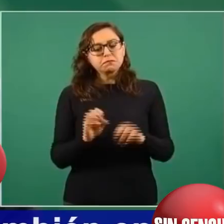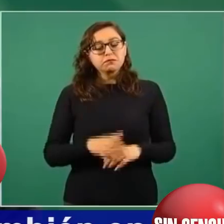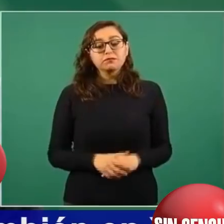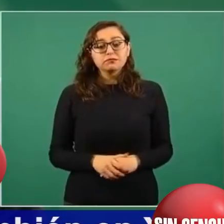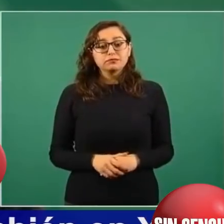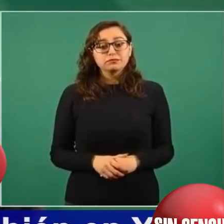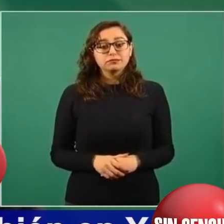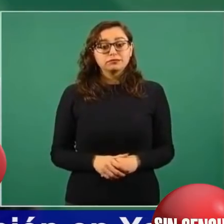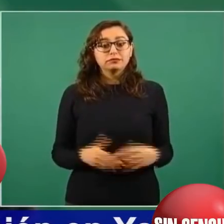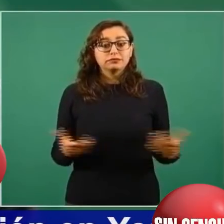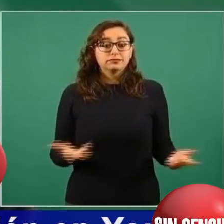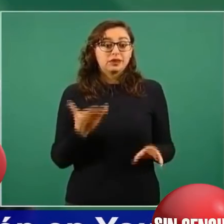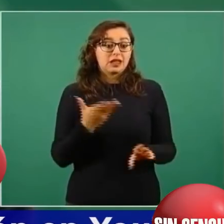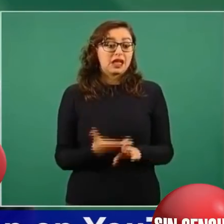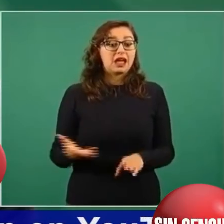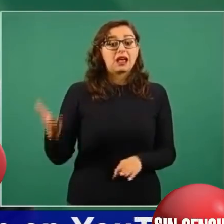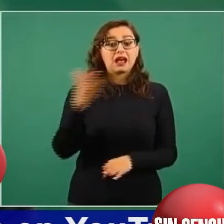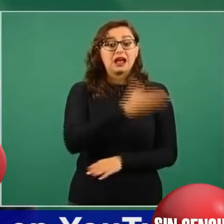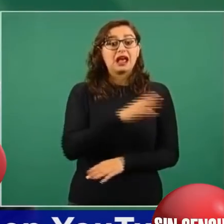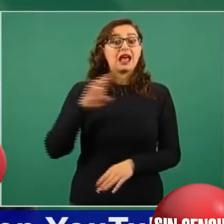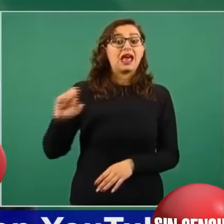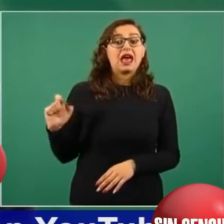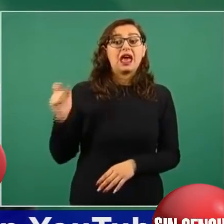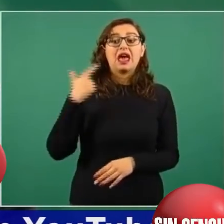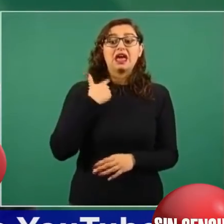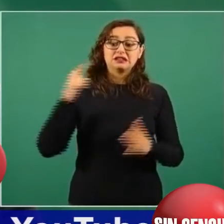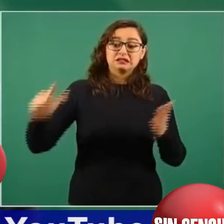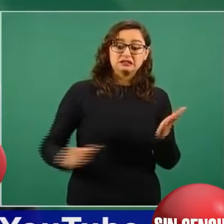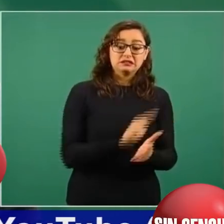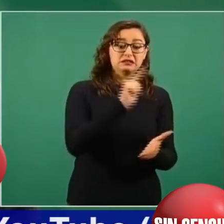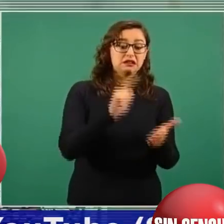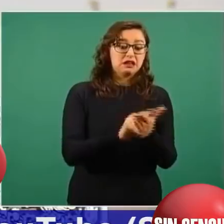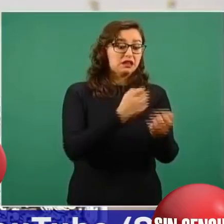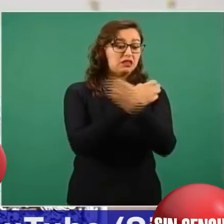porque se canceló la mal llamada reforma educativa.